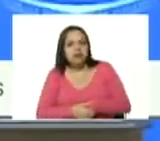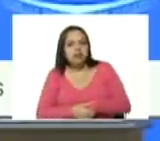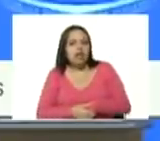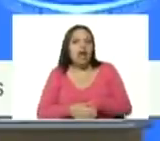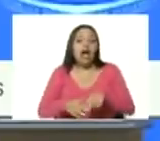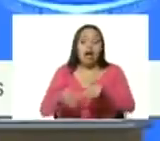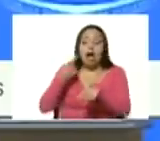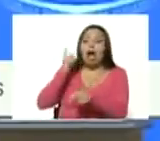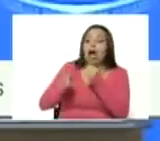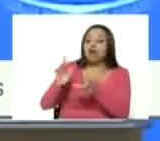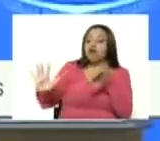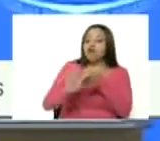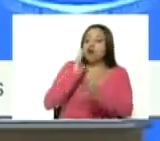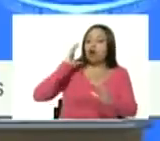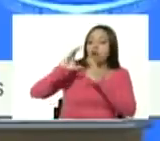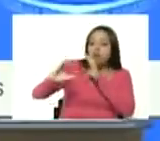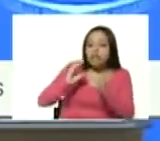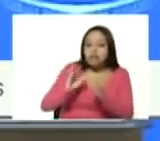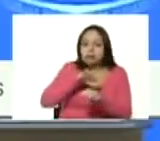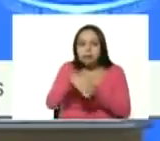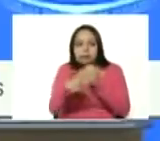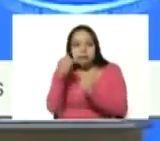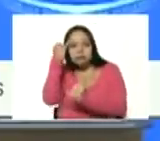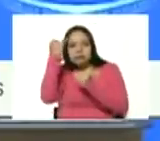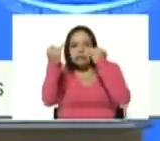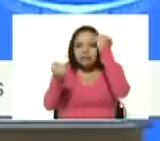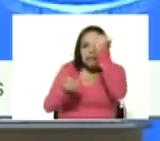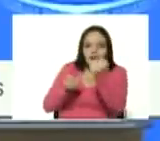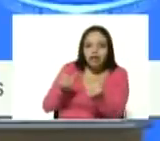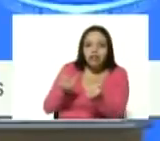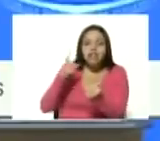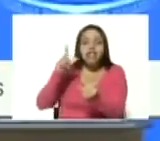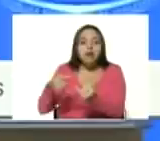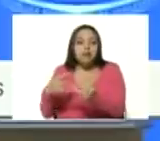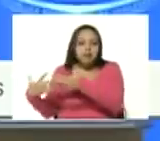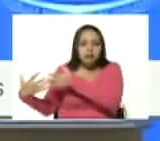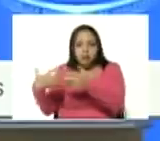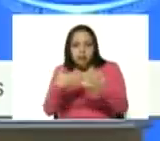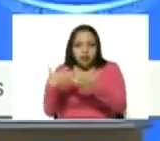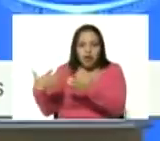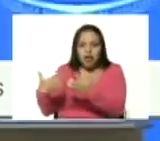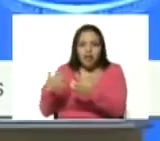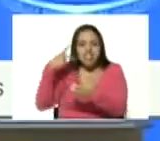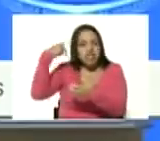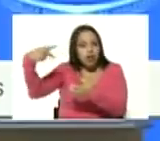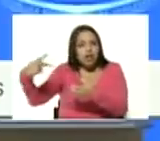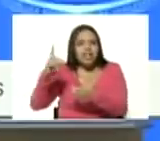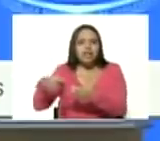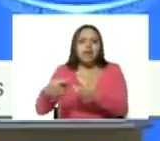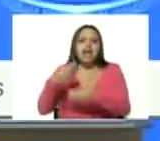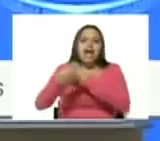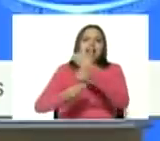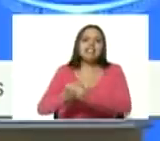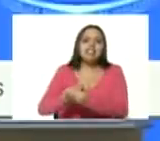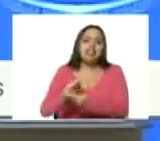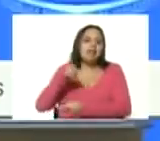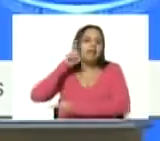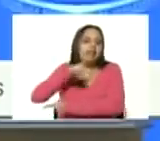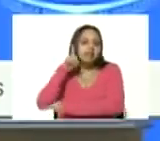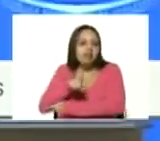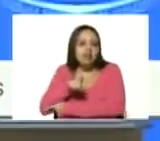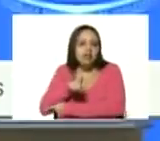para la conspiración, para la guerra psicológica, para la instalación de falsos positivos, pero principalmente